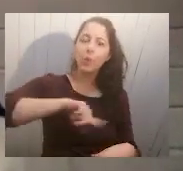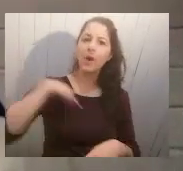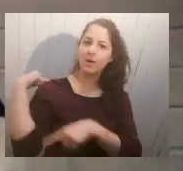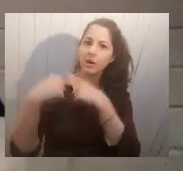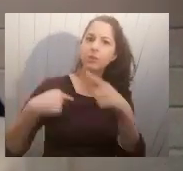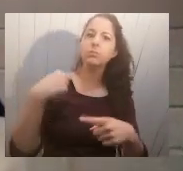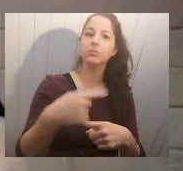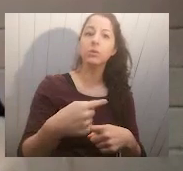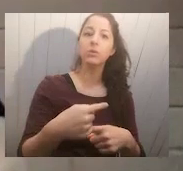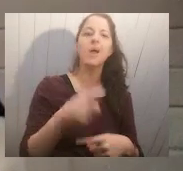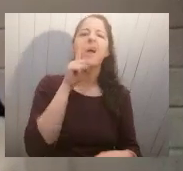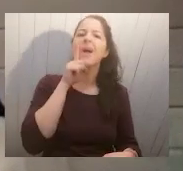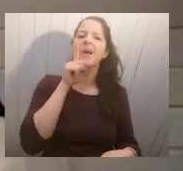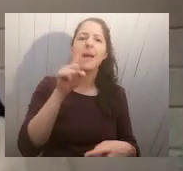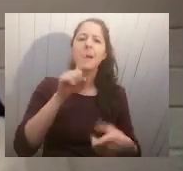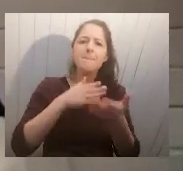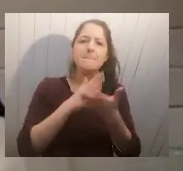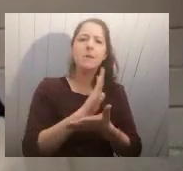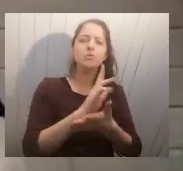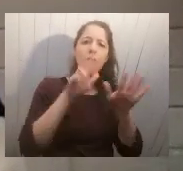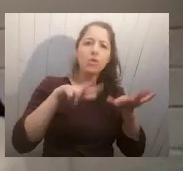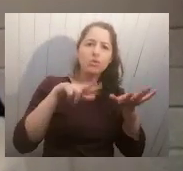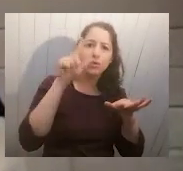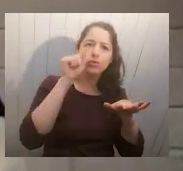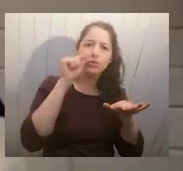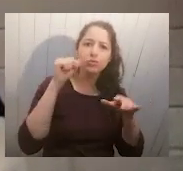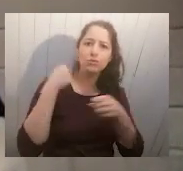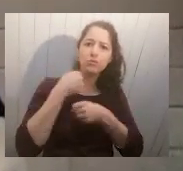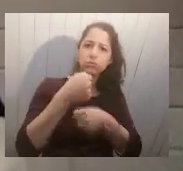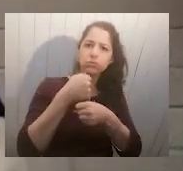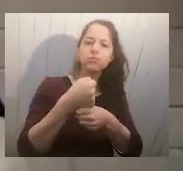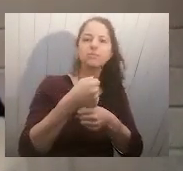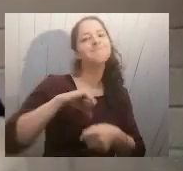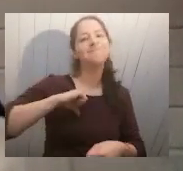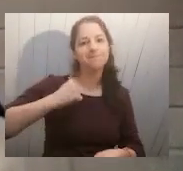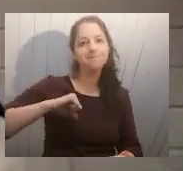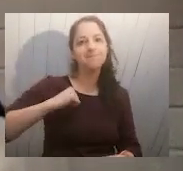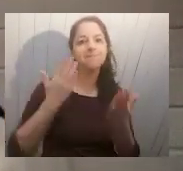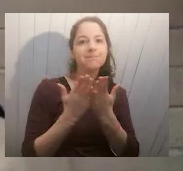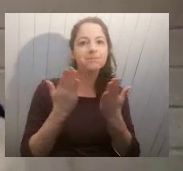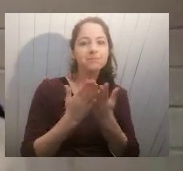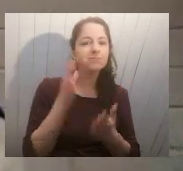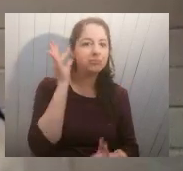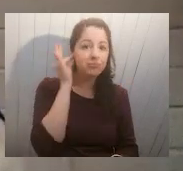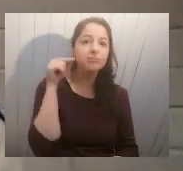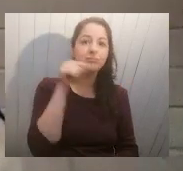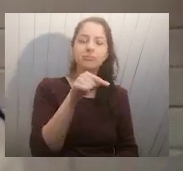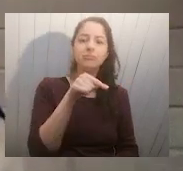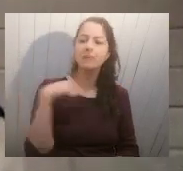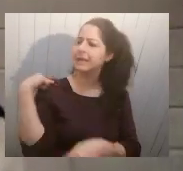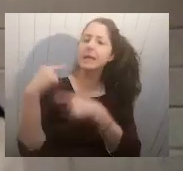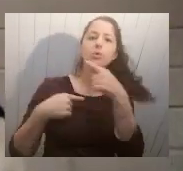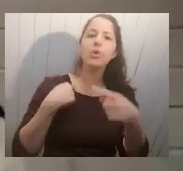secundarias, e históricamente la resistencia en los territorios ha sido protagonizada por mujeres y disidencias. La historia es nuestra y ahora tenemos que